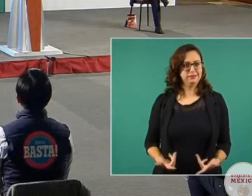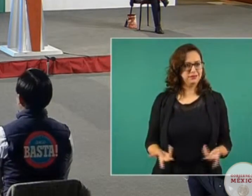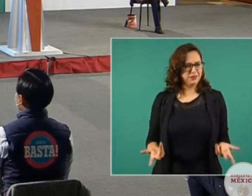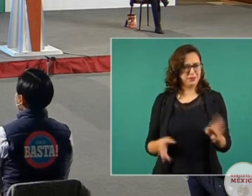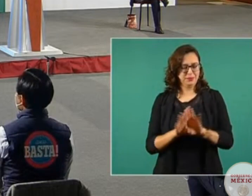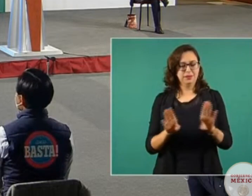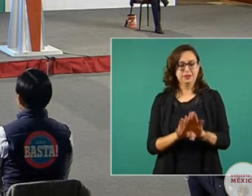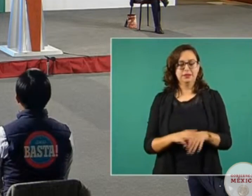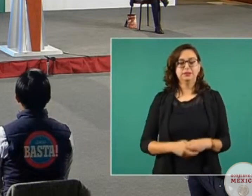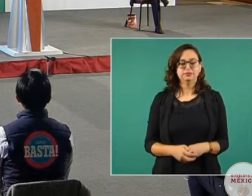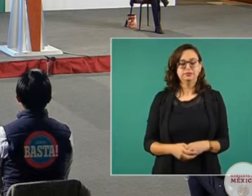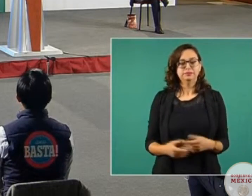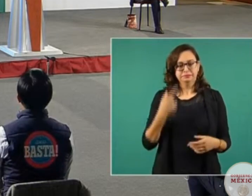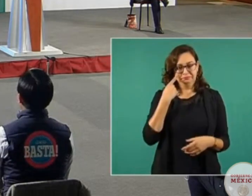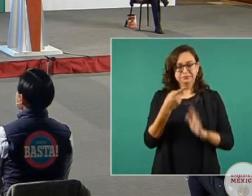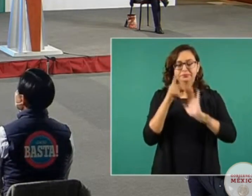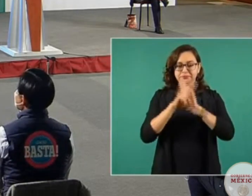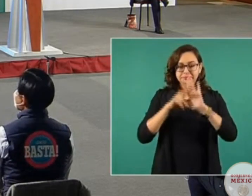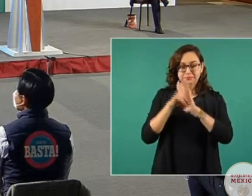Bueno, ¿por qué no ponen el video?